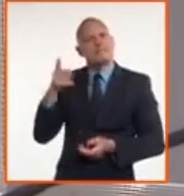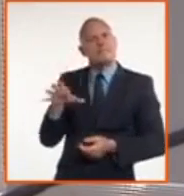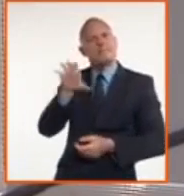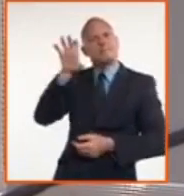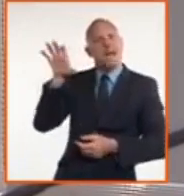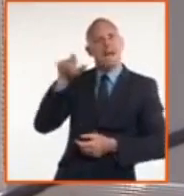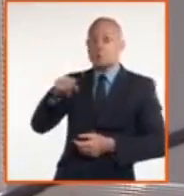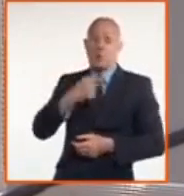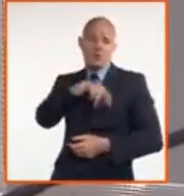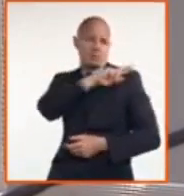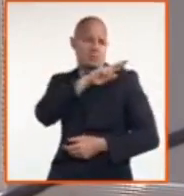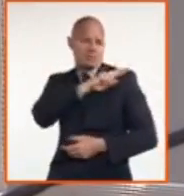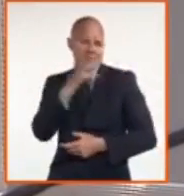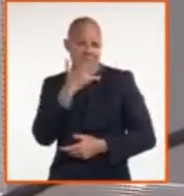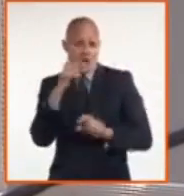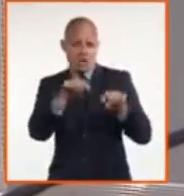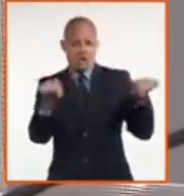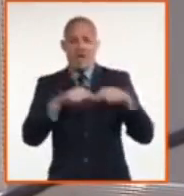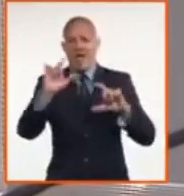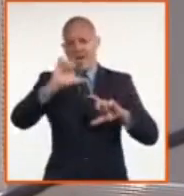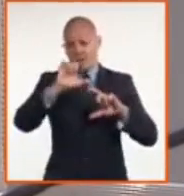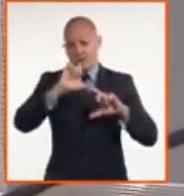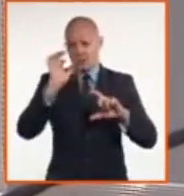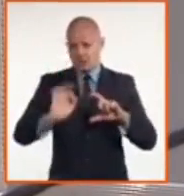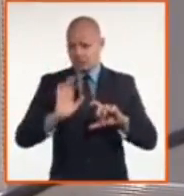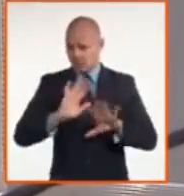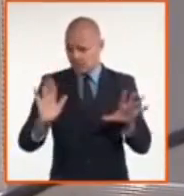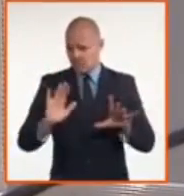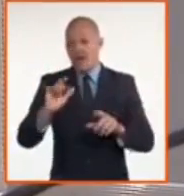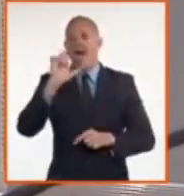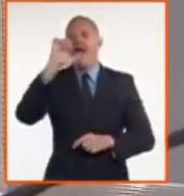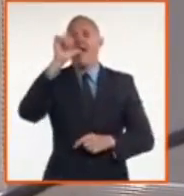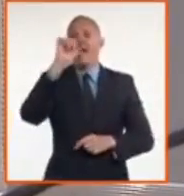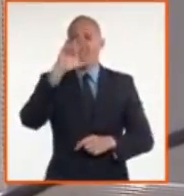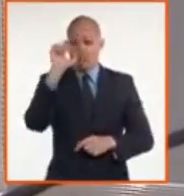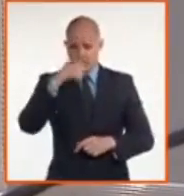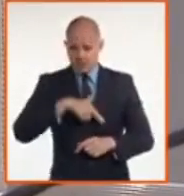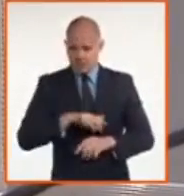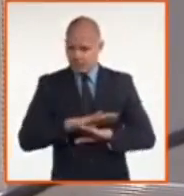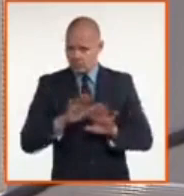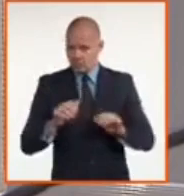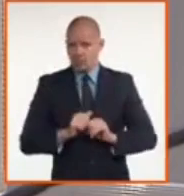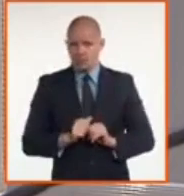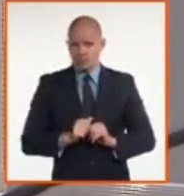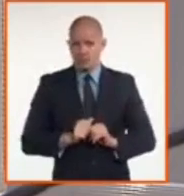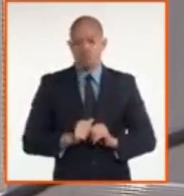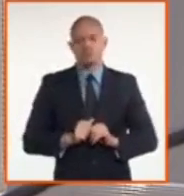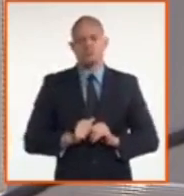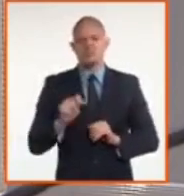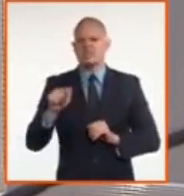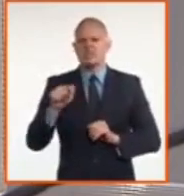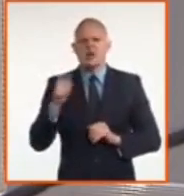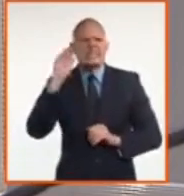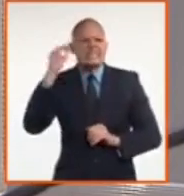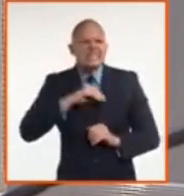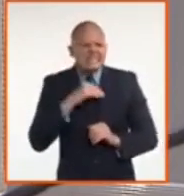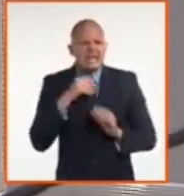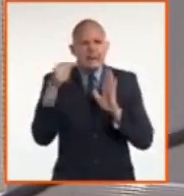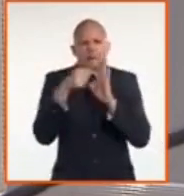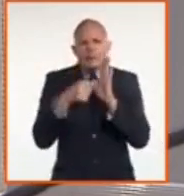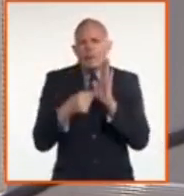137 que debe estar publicada en la gaceta oficial en la noche de hoy donde se establece